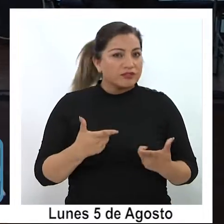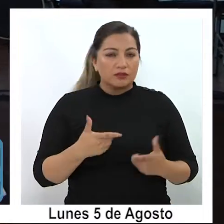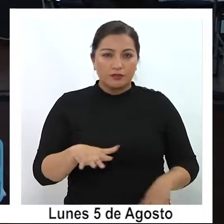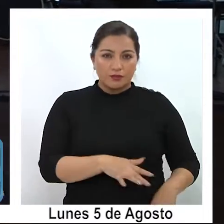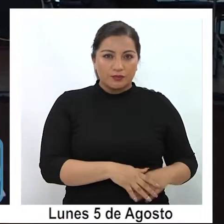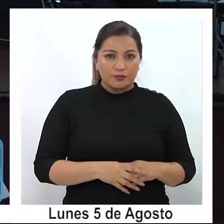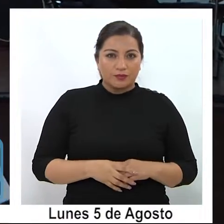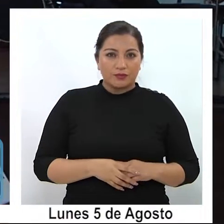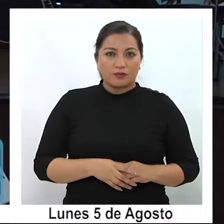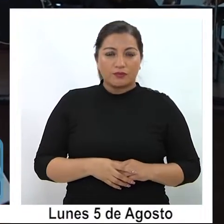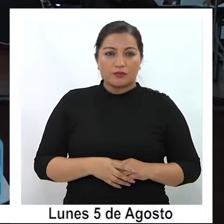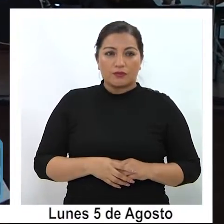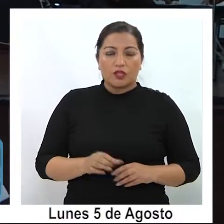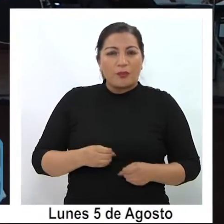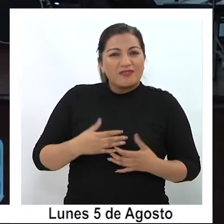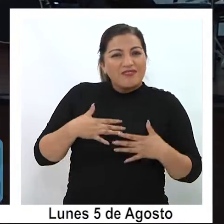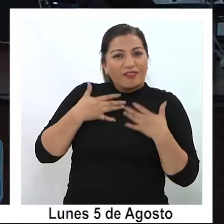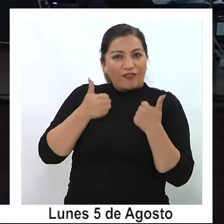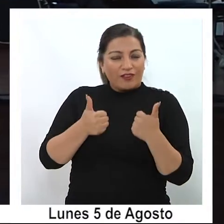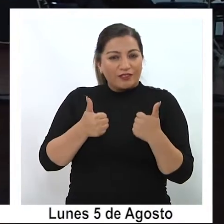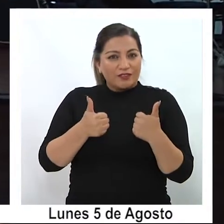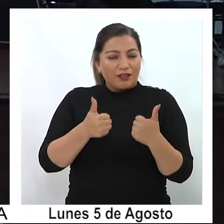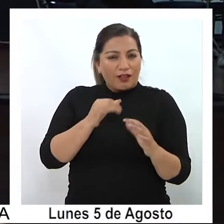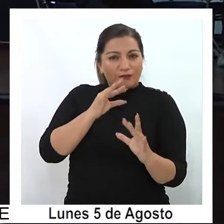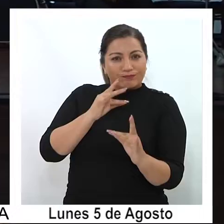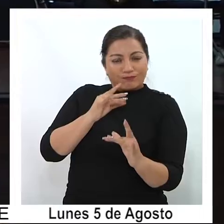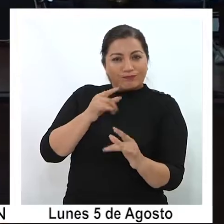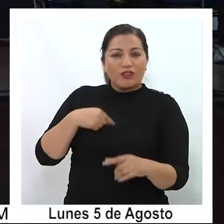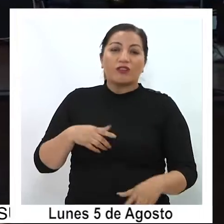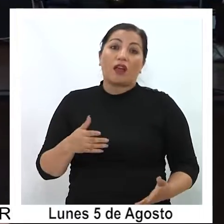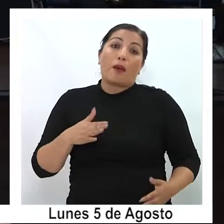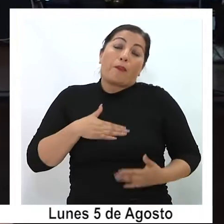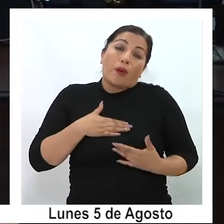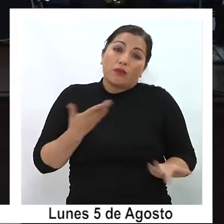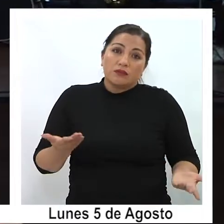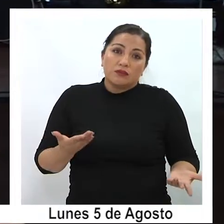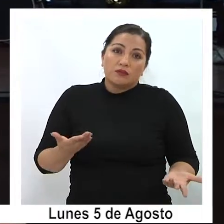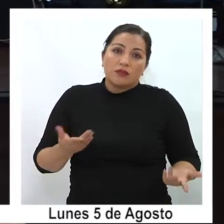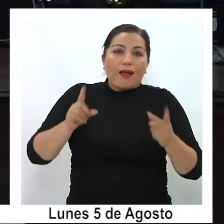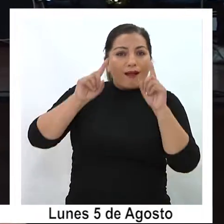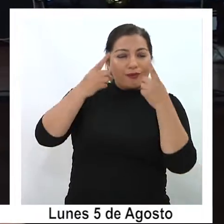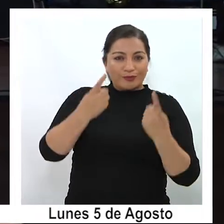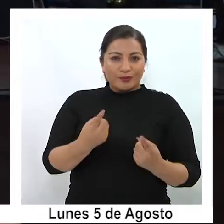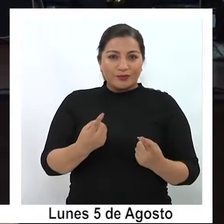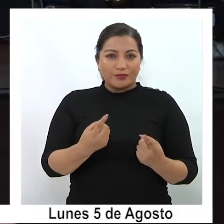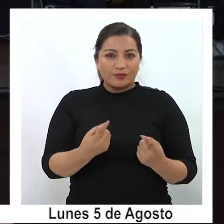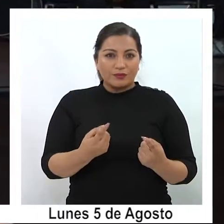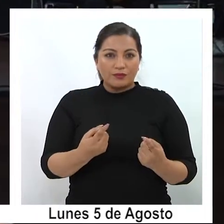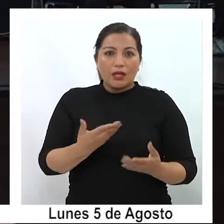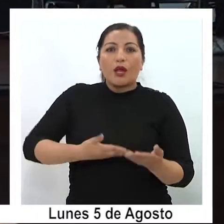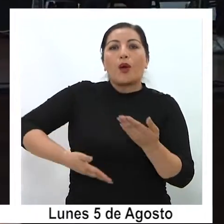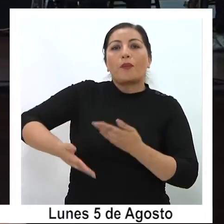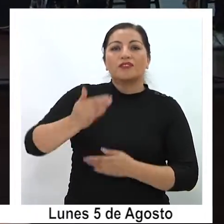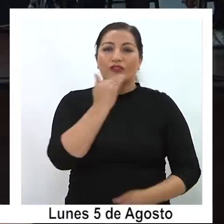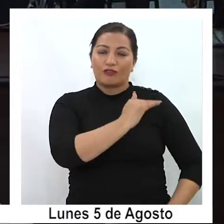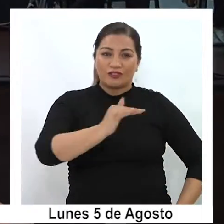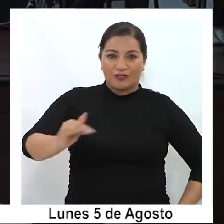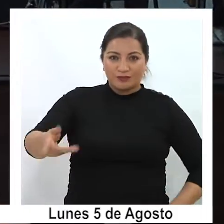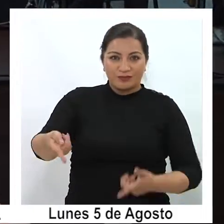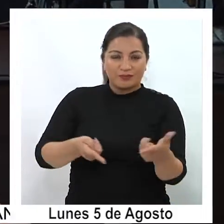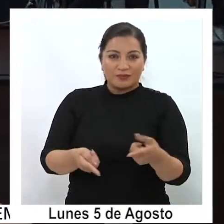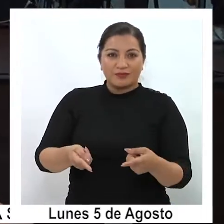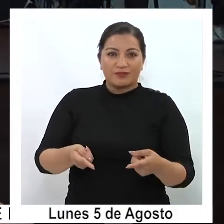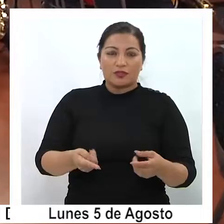me puedo sentir bien tocando lo que quizás a me gusta, que es la música y compartir con los niños, que